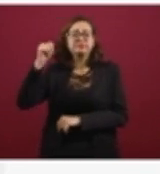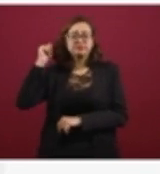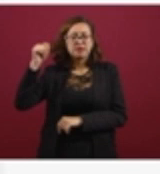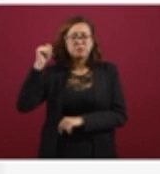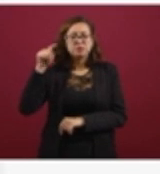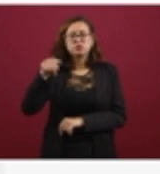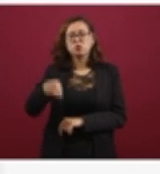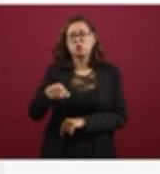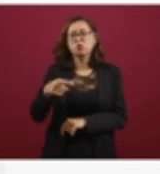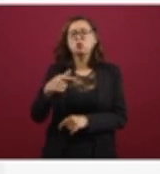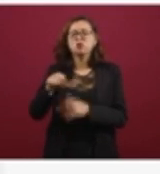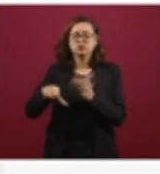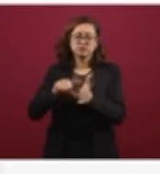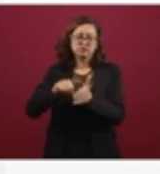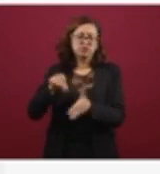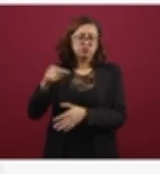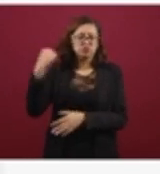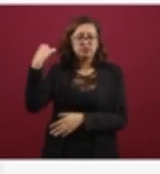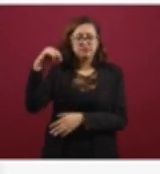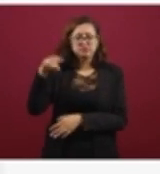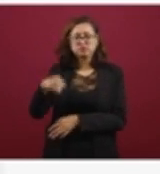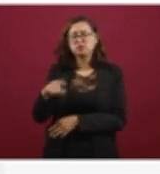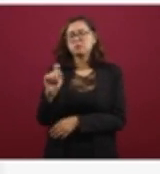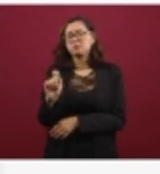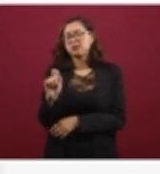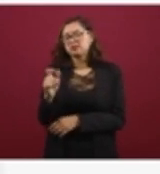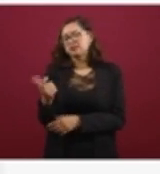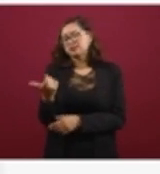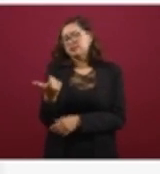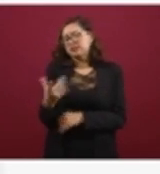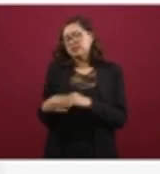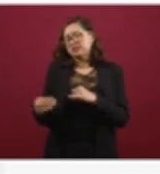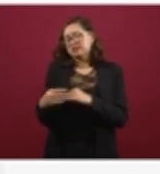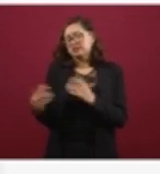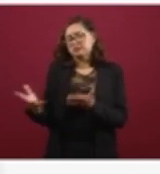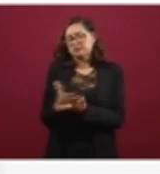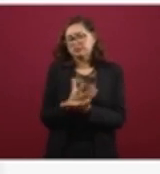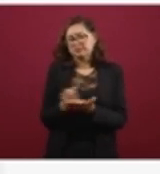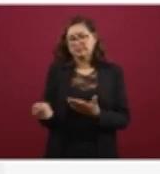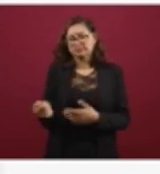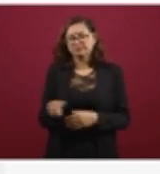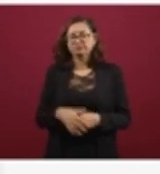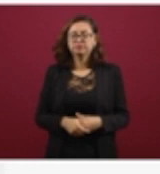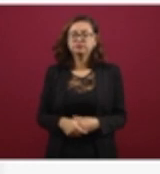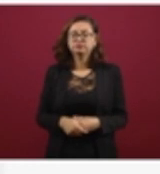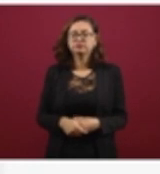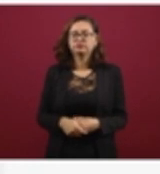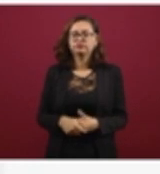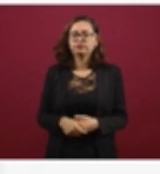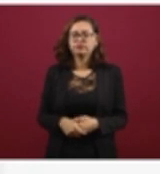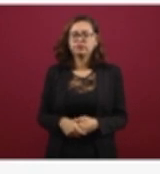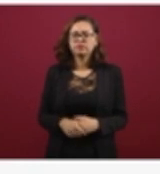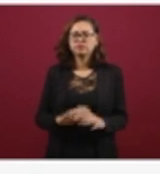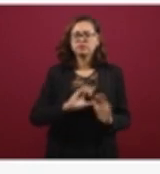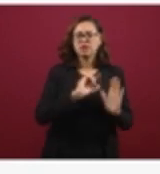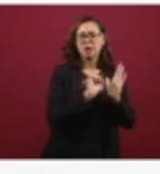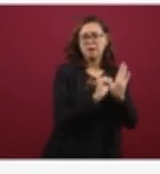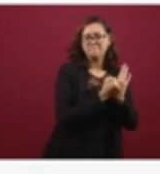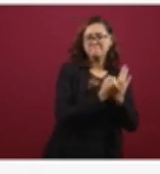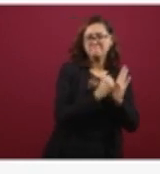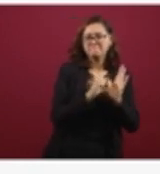Edmagra en Centro Tabasco con un margen de 20 centavos. Por mar, por marcas tenemos una situación